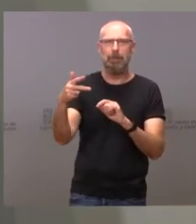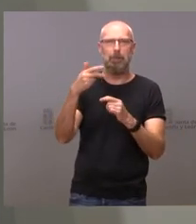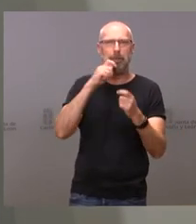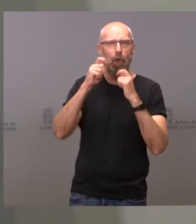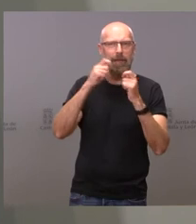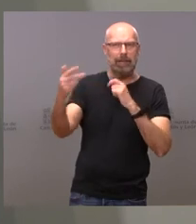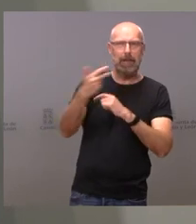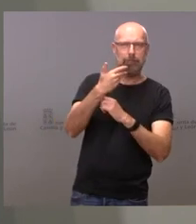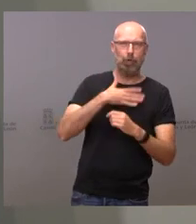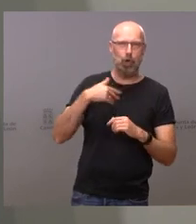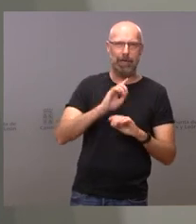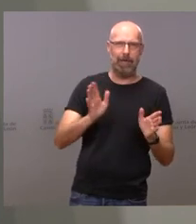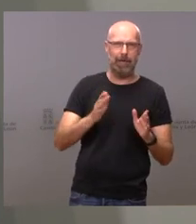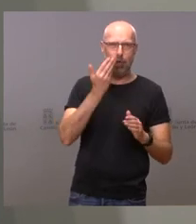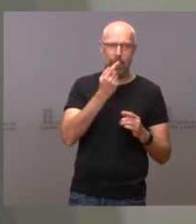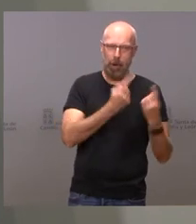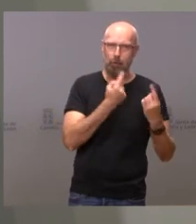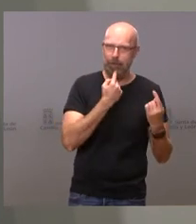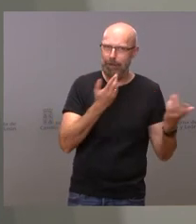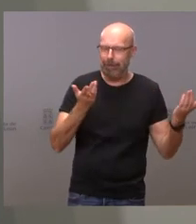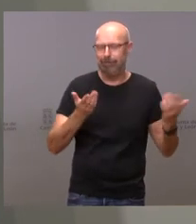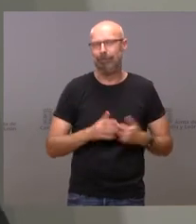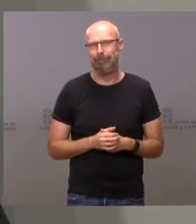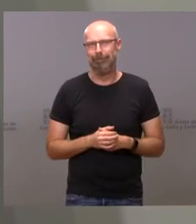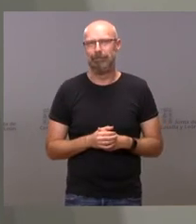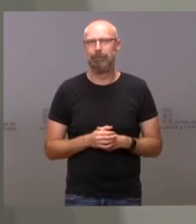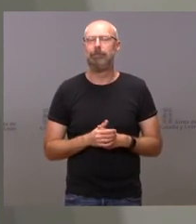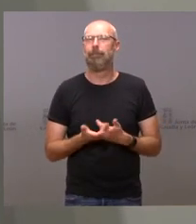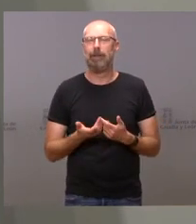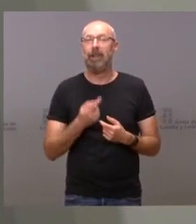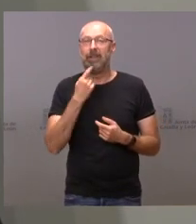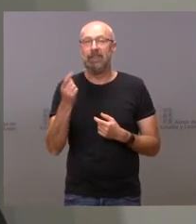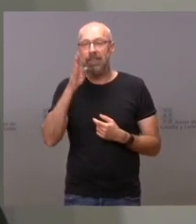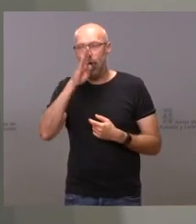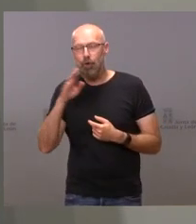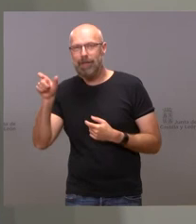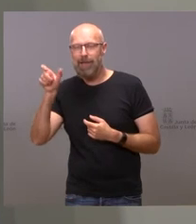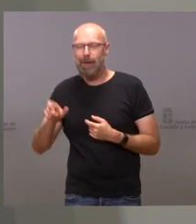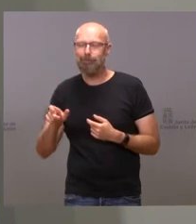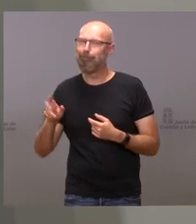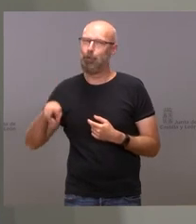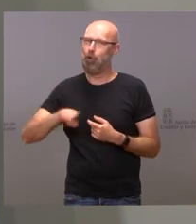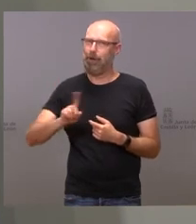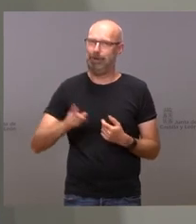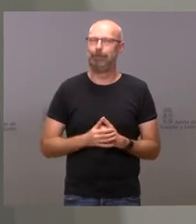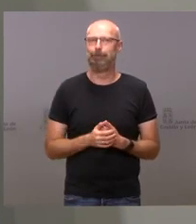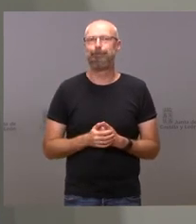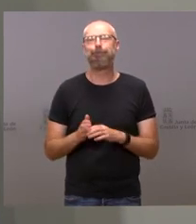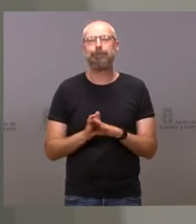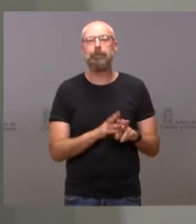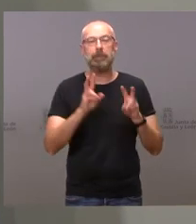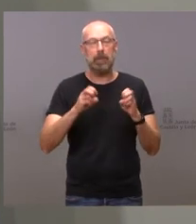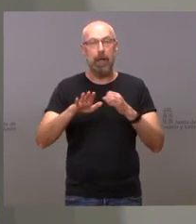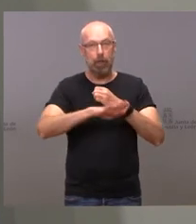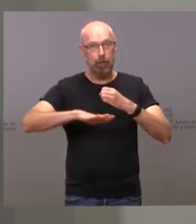ruedas de prensa. Por tanto, no se comparece con la verdad decir semejante cosa. Estando ellos en las zonas básicas de salud, no van